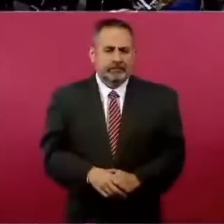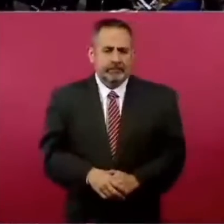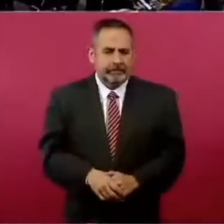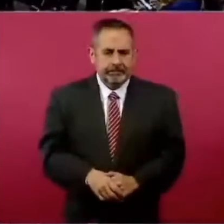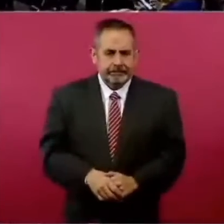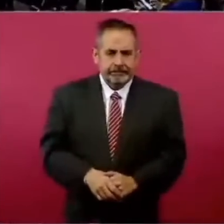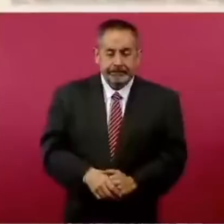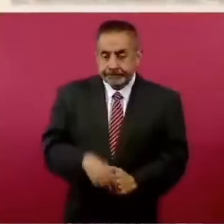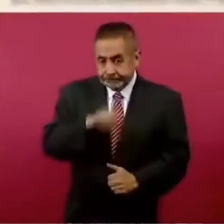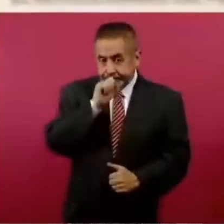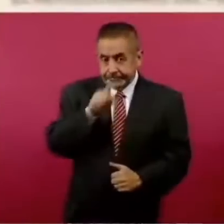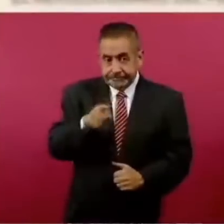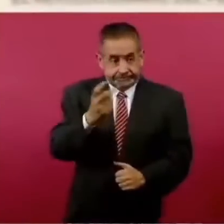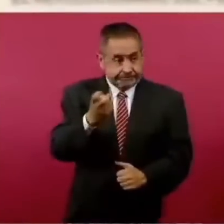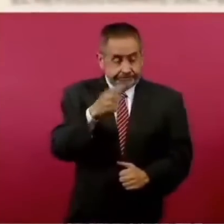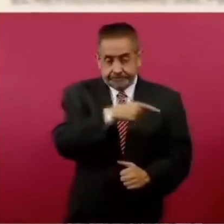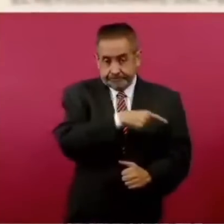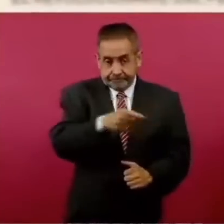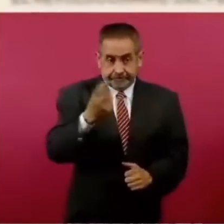También por eso